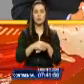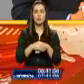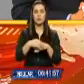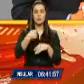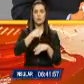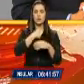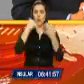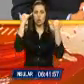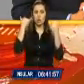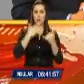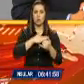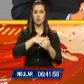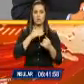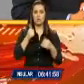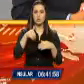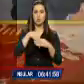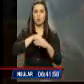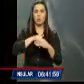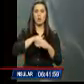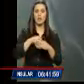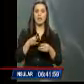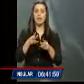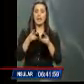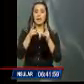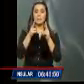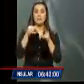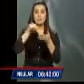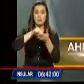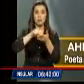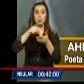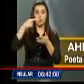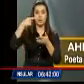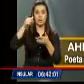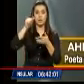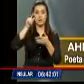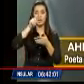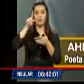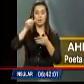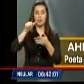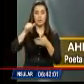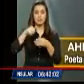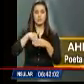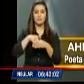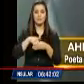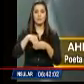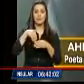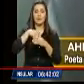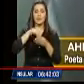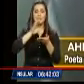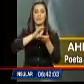Yo ahora estoy en la misma ciudad de Gaza, en el centro de Gaza,